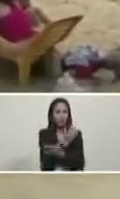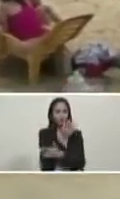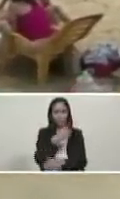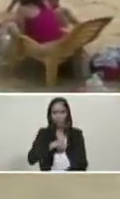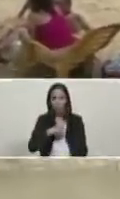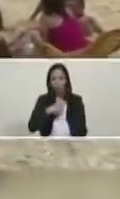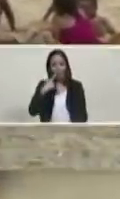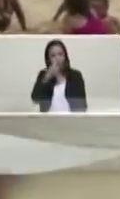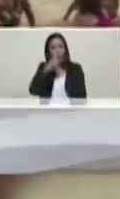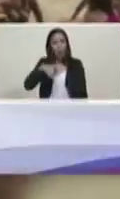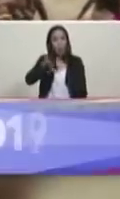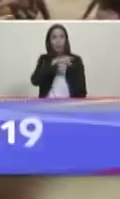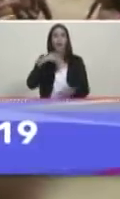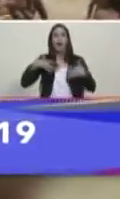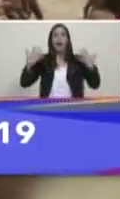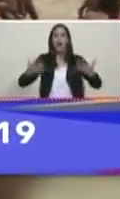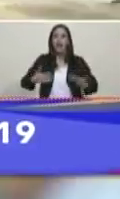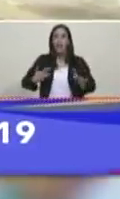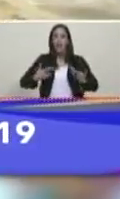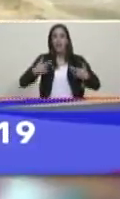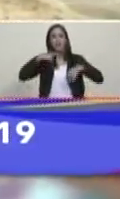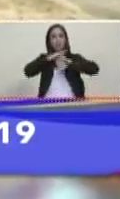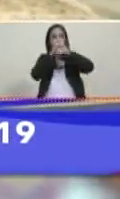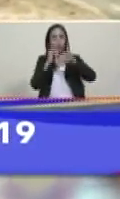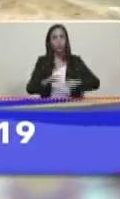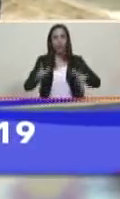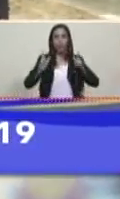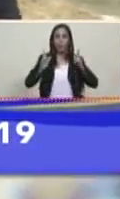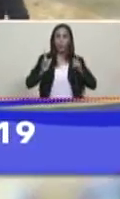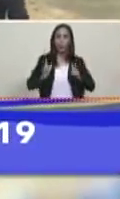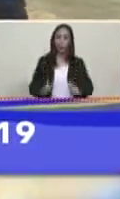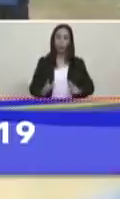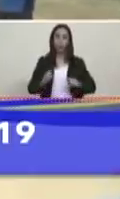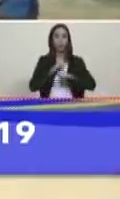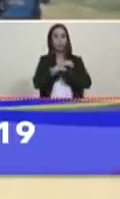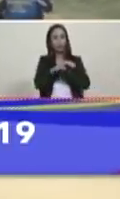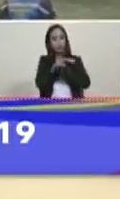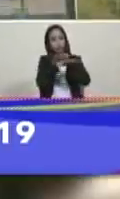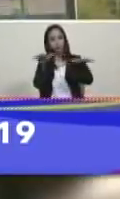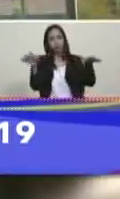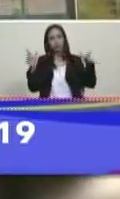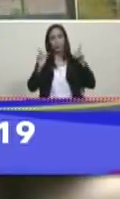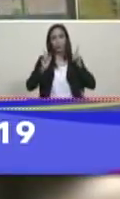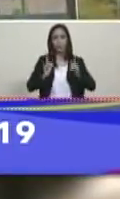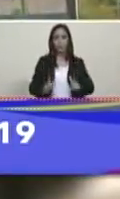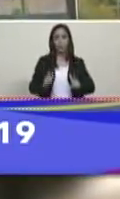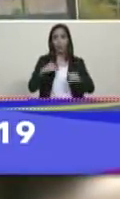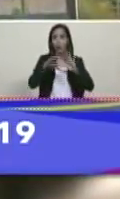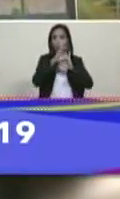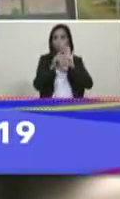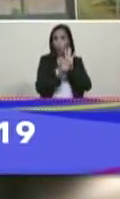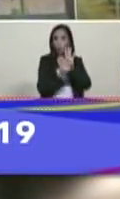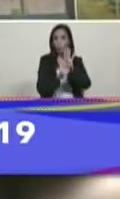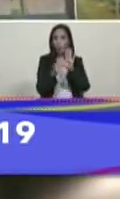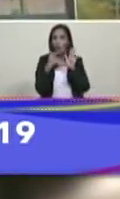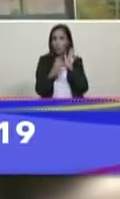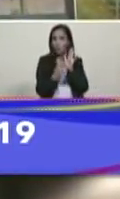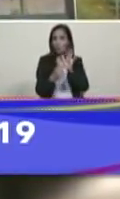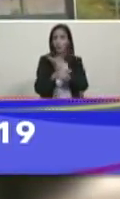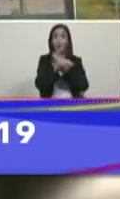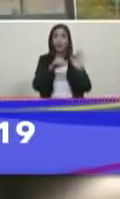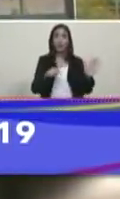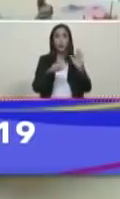y de aprovechar estos días para el descanso, para el sano esparcimiento, además que nuestra Constitución lo establece en el